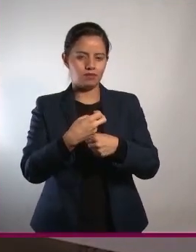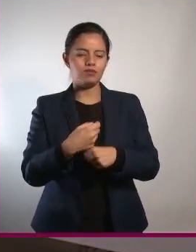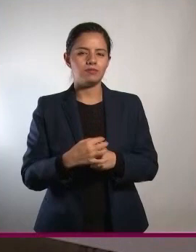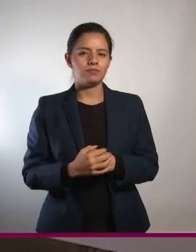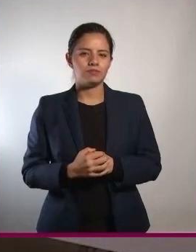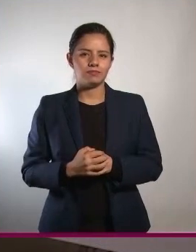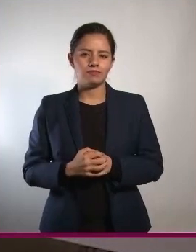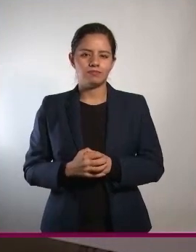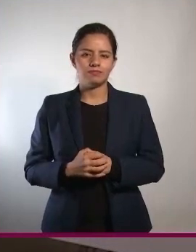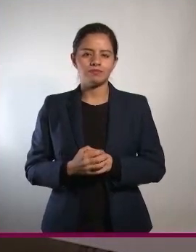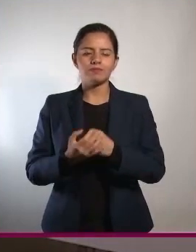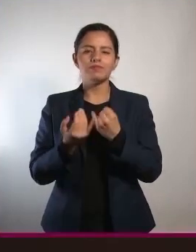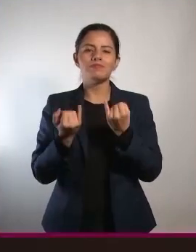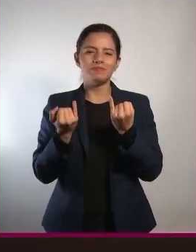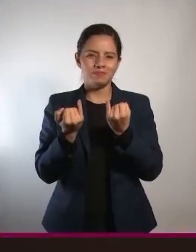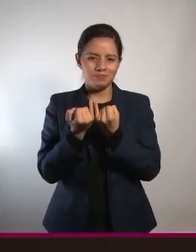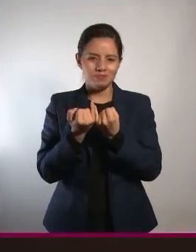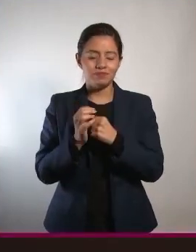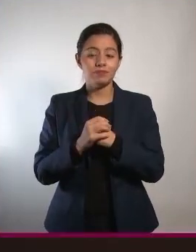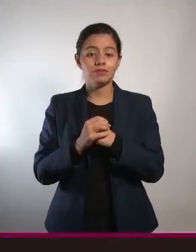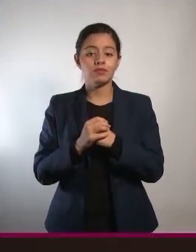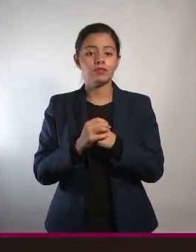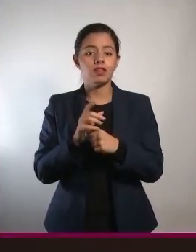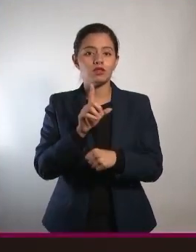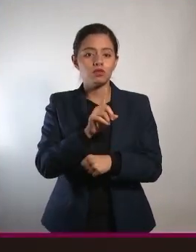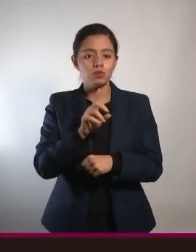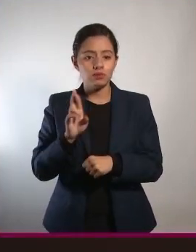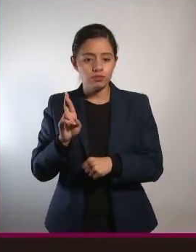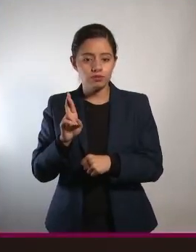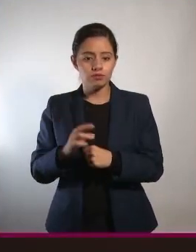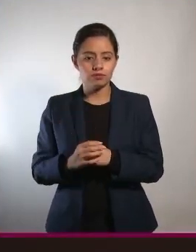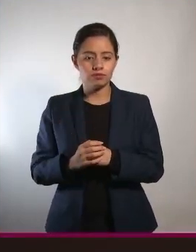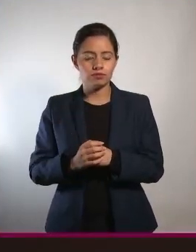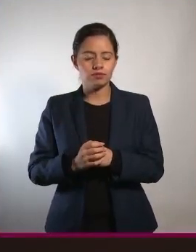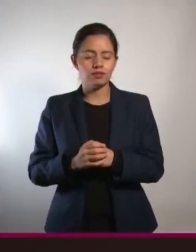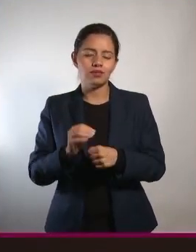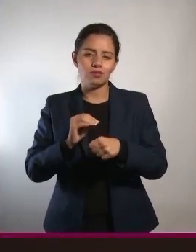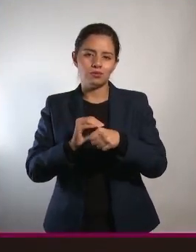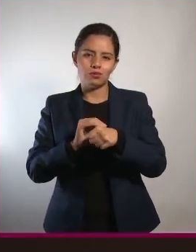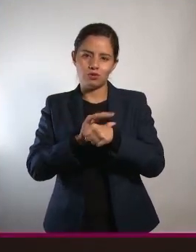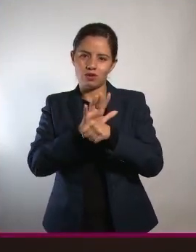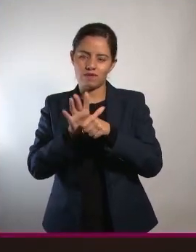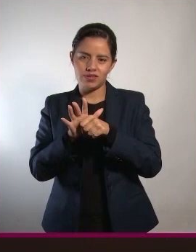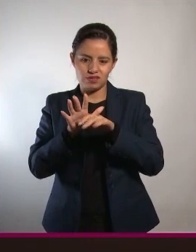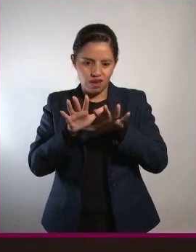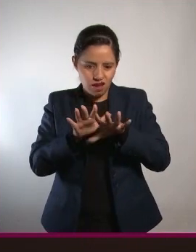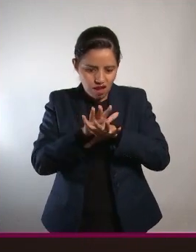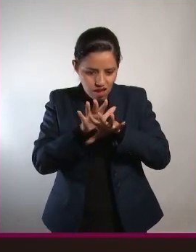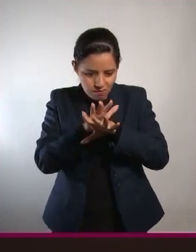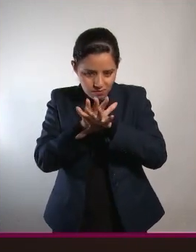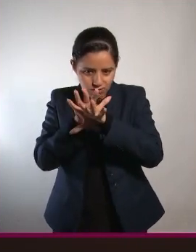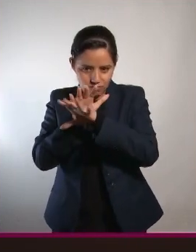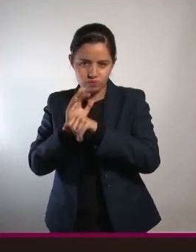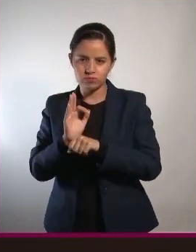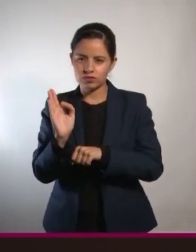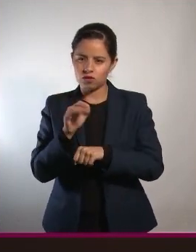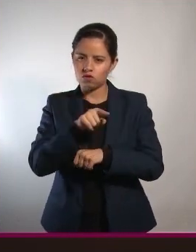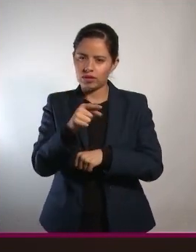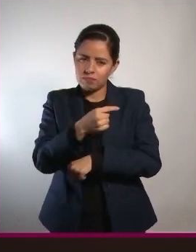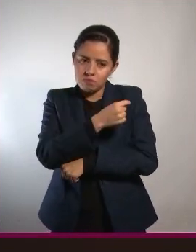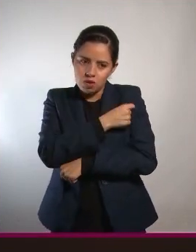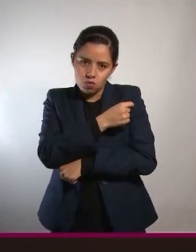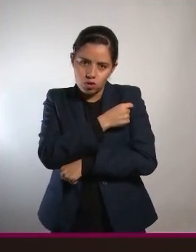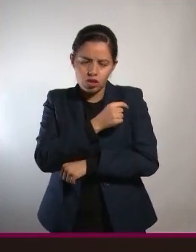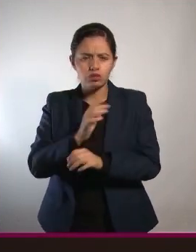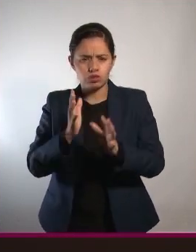ustedes. Igualmente. Doctor, mientras el coronavirus siga mutando, estemos o no estemos vacunados, debemos